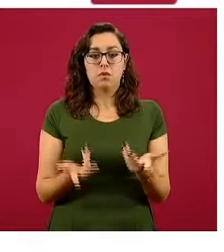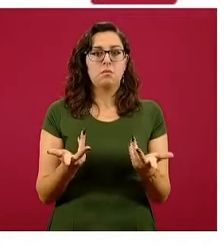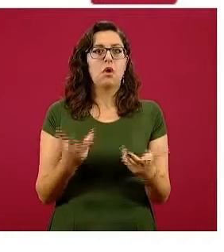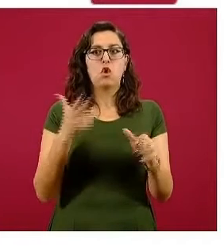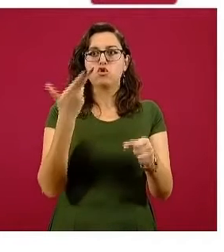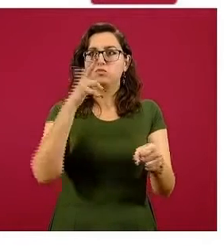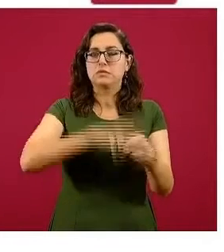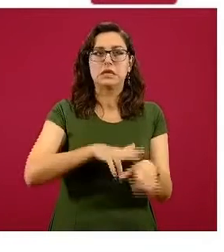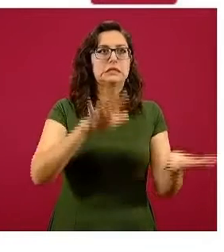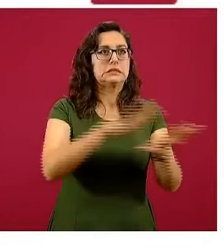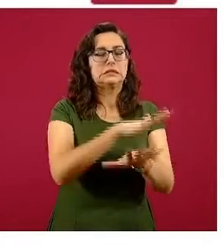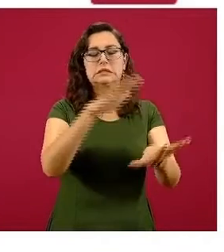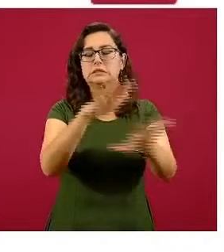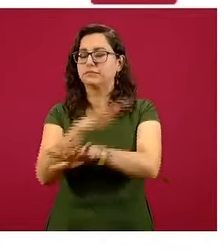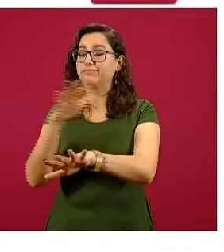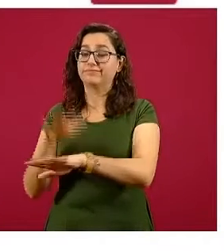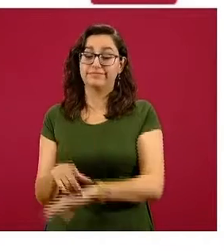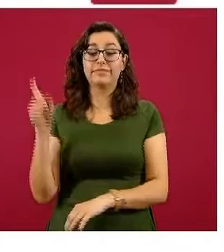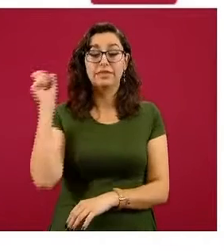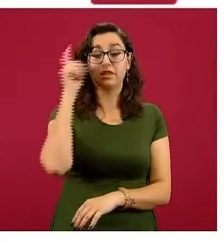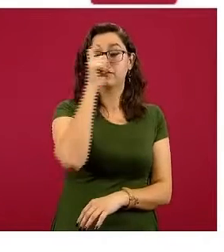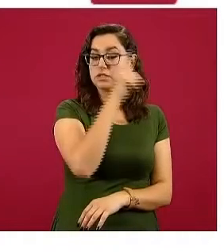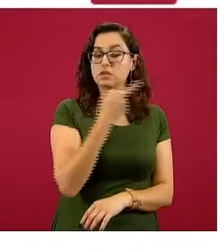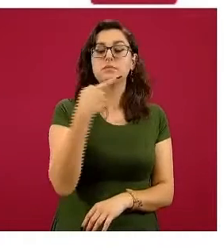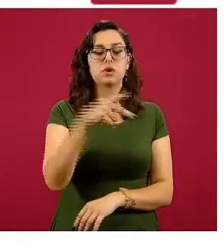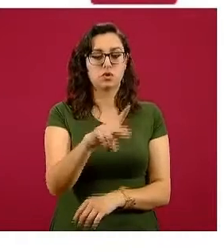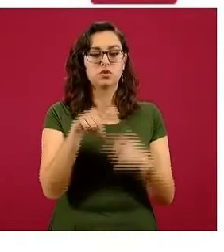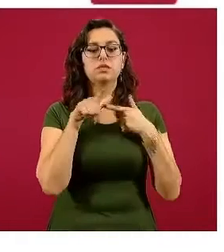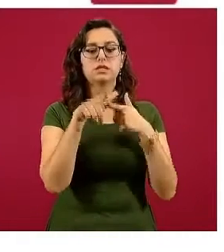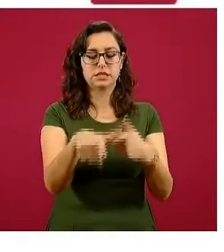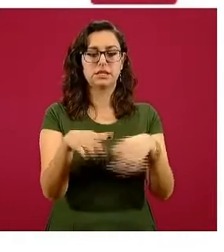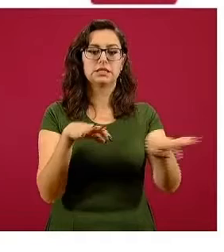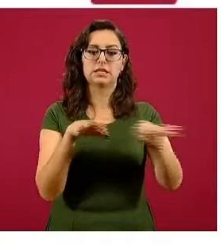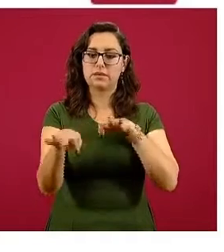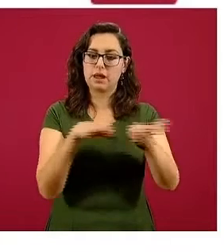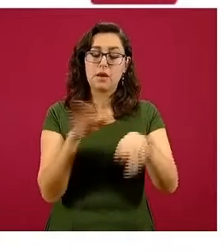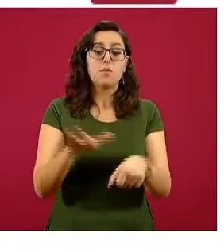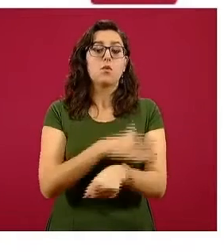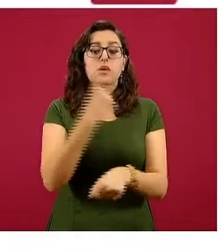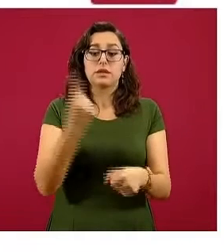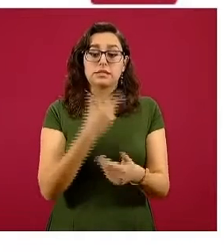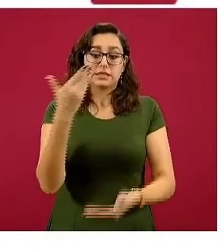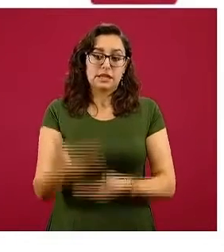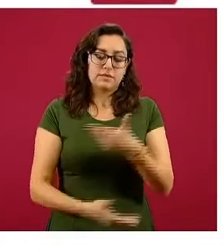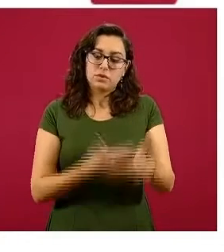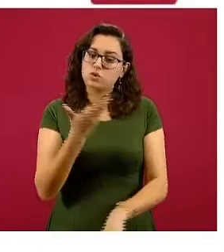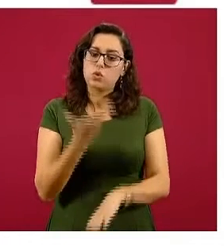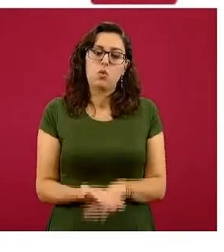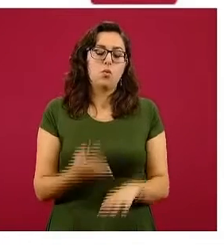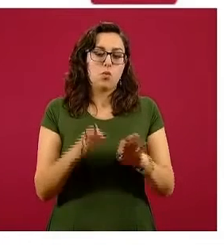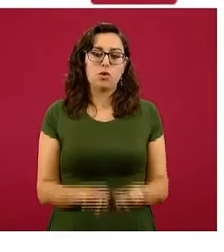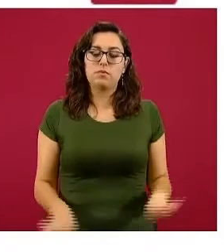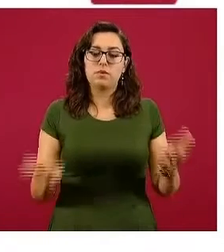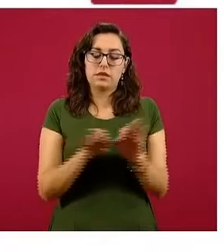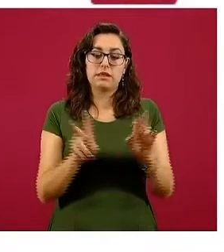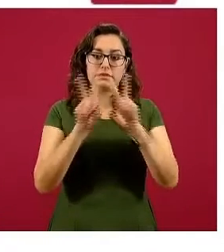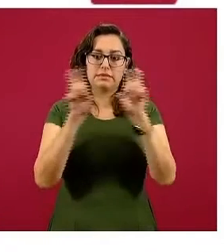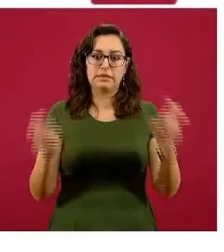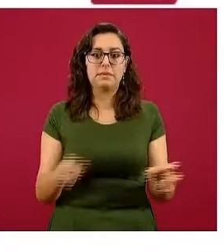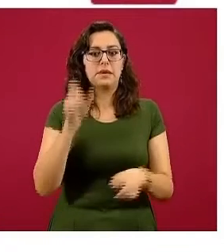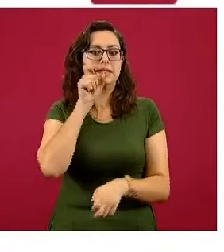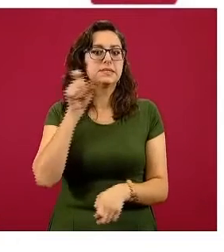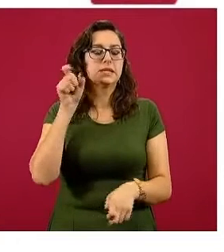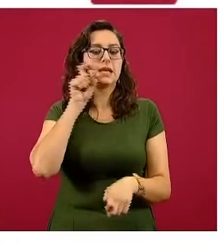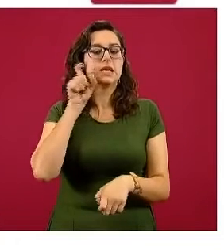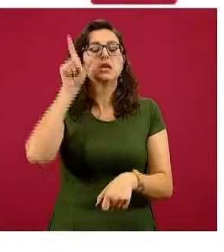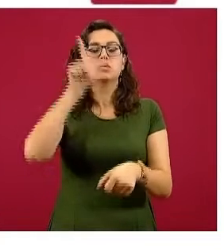de los hospitales. Estos son servicios esenciales. Los servicios esenciales de salud sexual y reproductiva